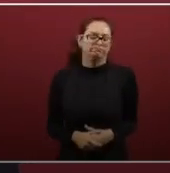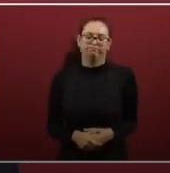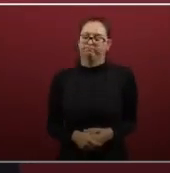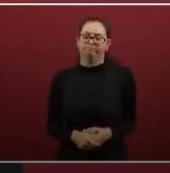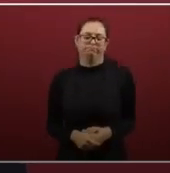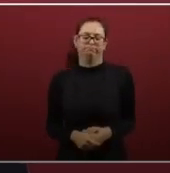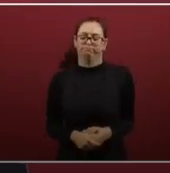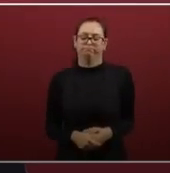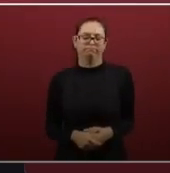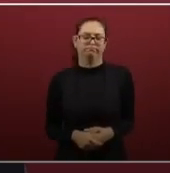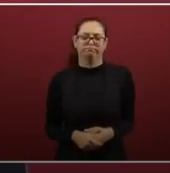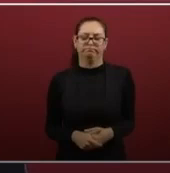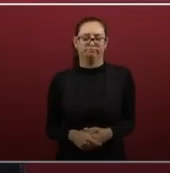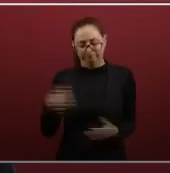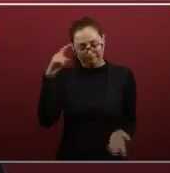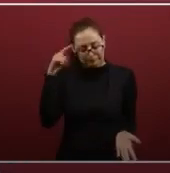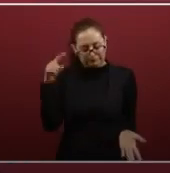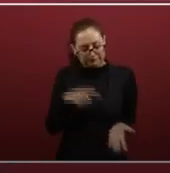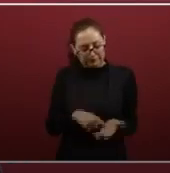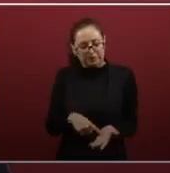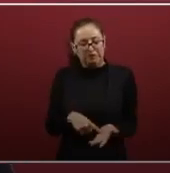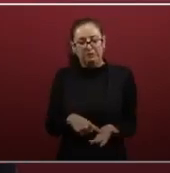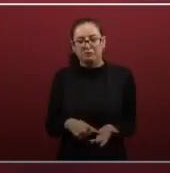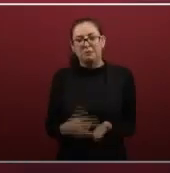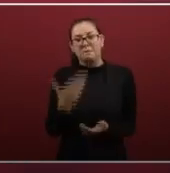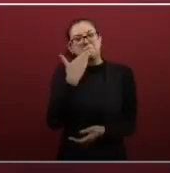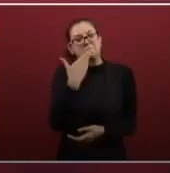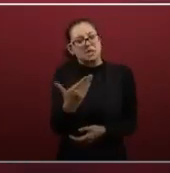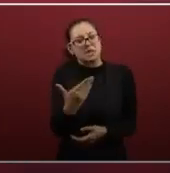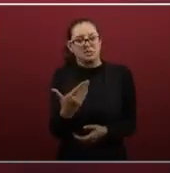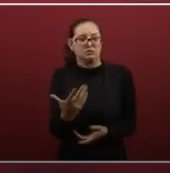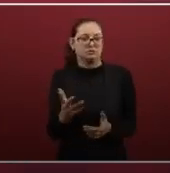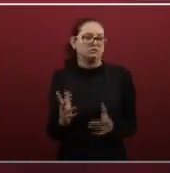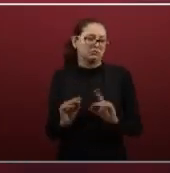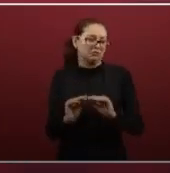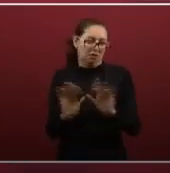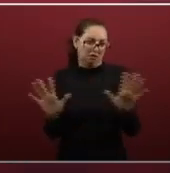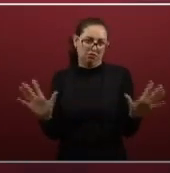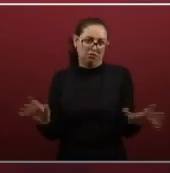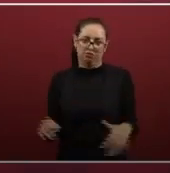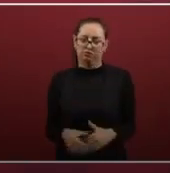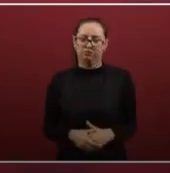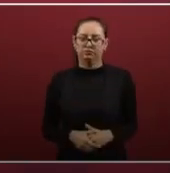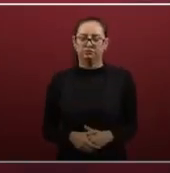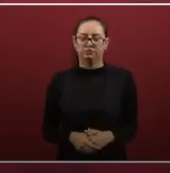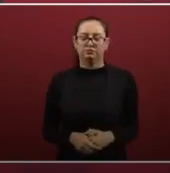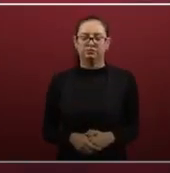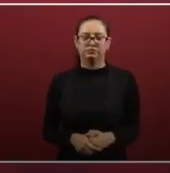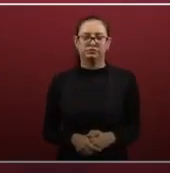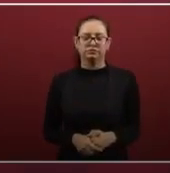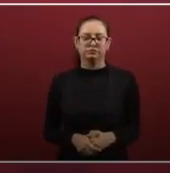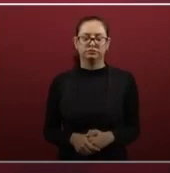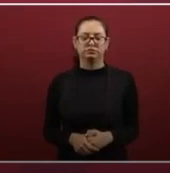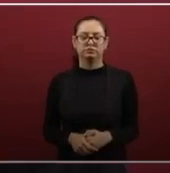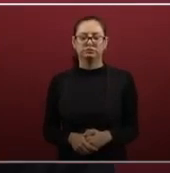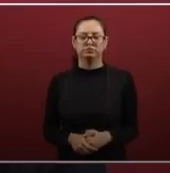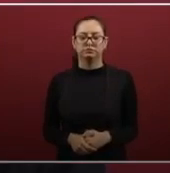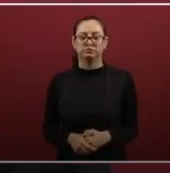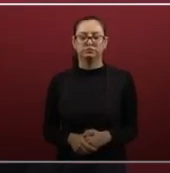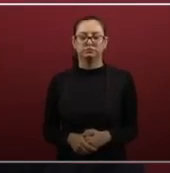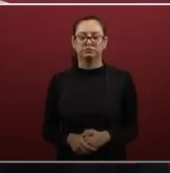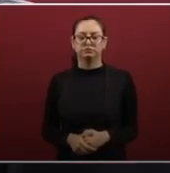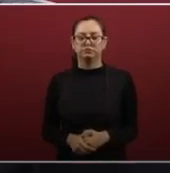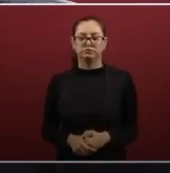que queda claro ahora si los que tienen los